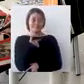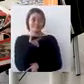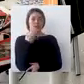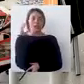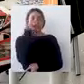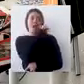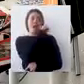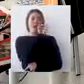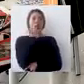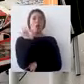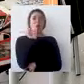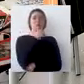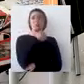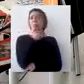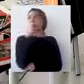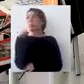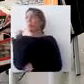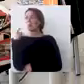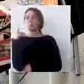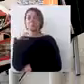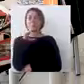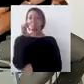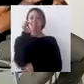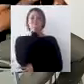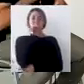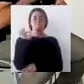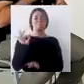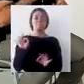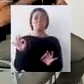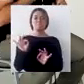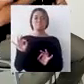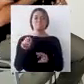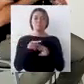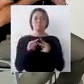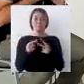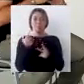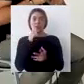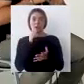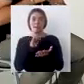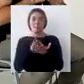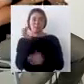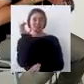dijo. Y si lo escuchó y odia también a la raza enana,